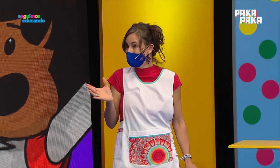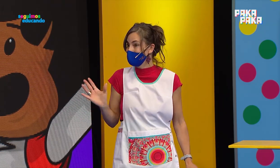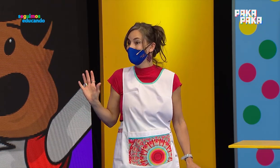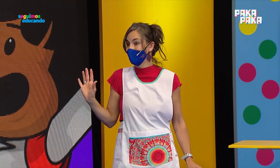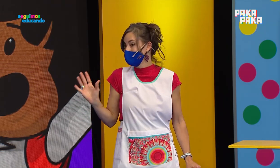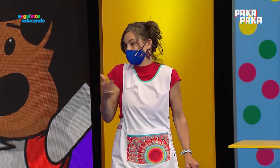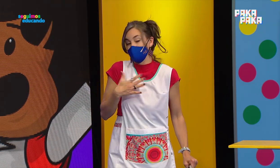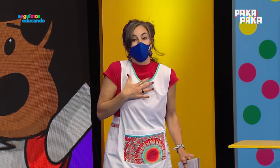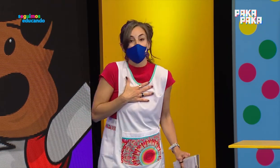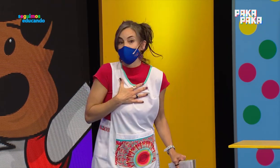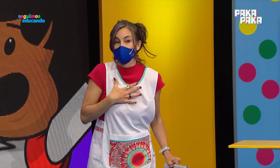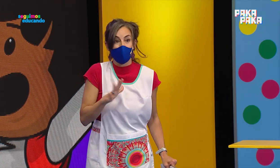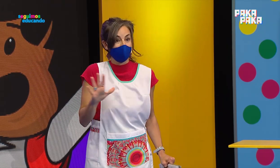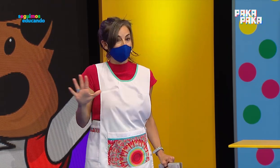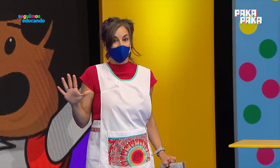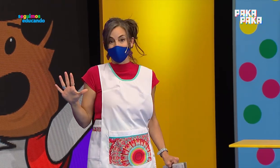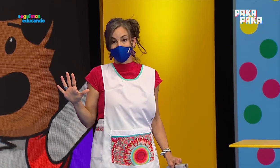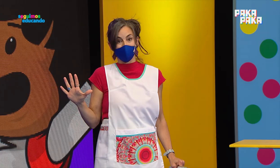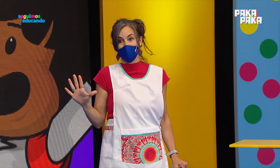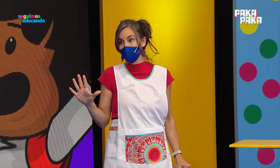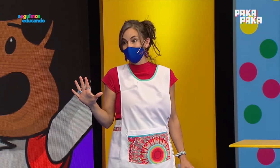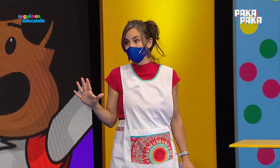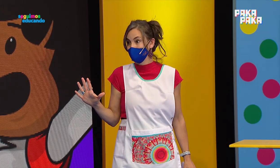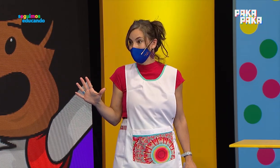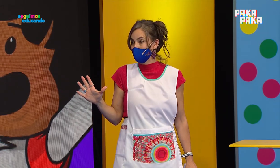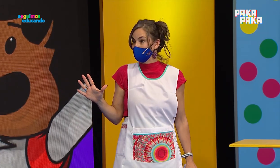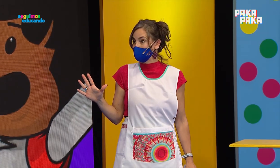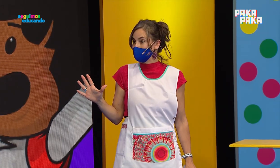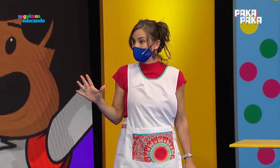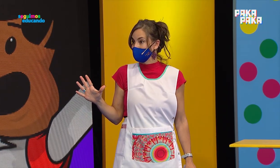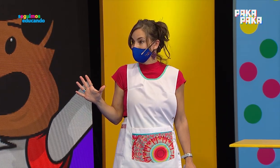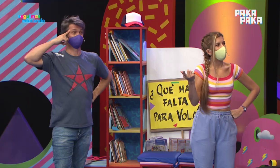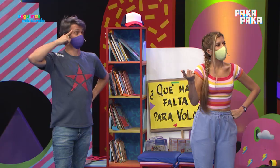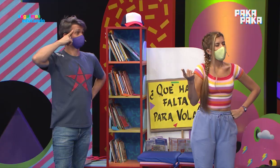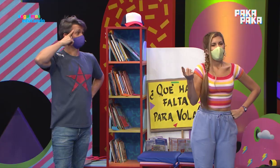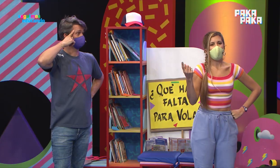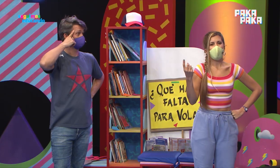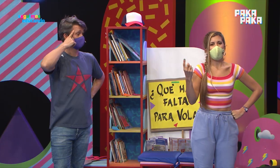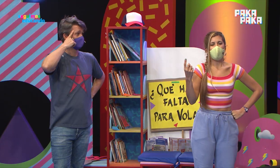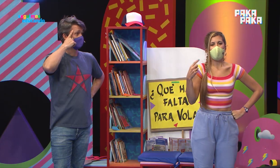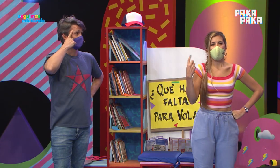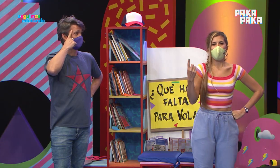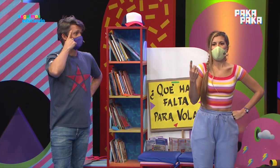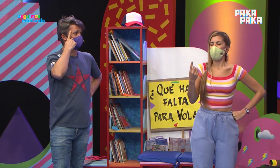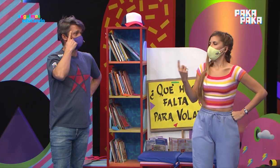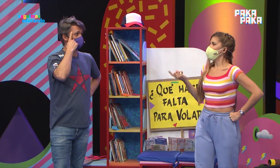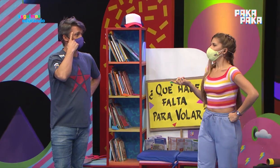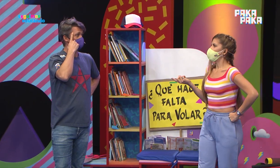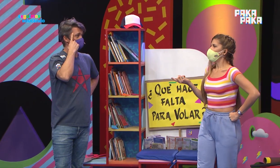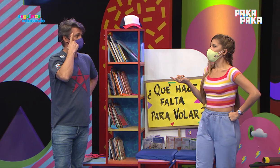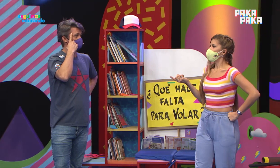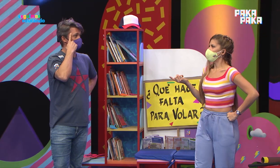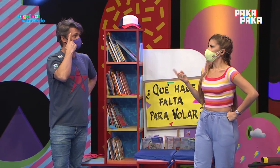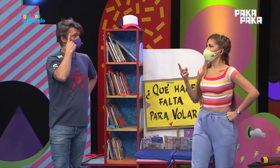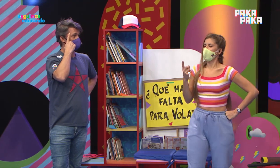que... Nosotros tampoco, porque yo me puse a pensar. Sí, porque estoy pensando en diferentes aves. Sí. ¿No? Bueno, los pingüinos